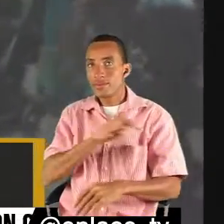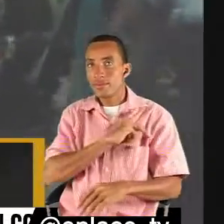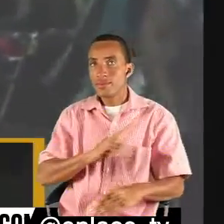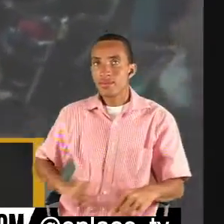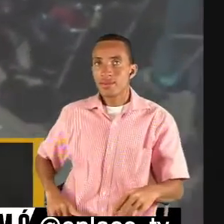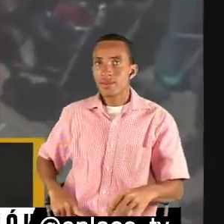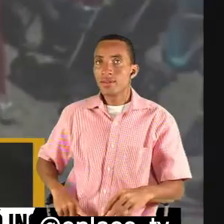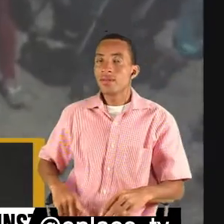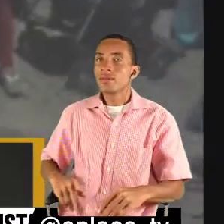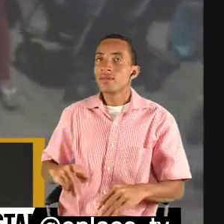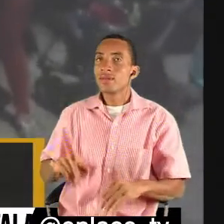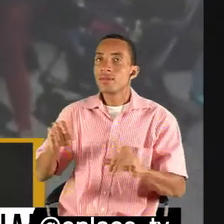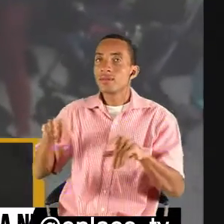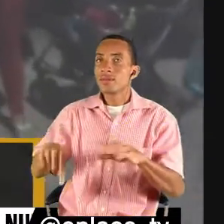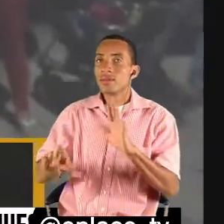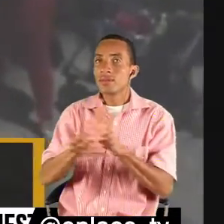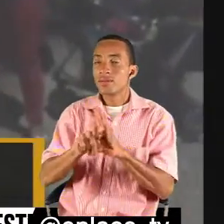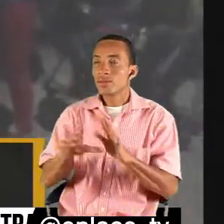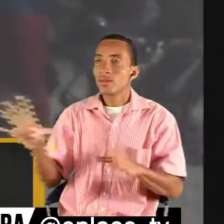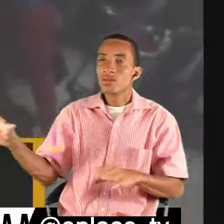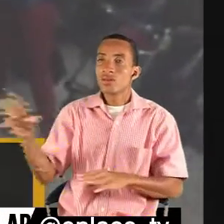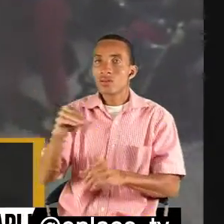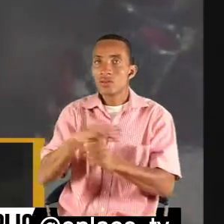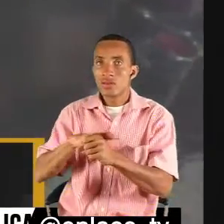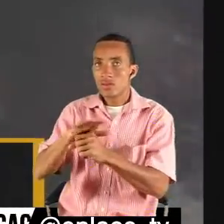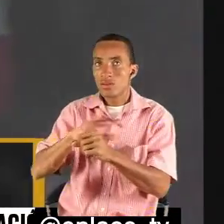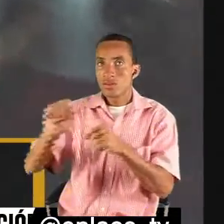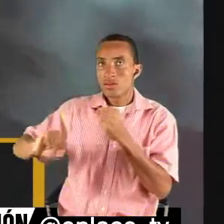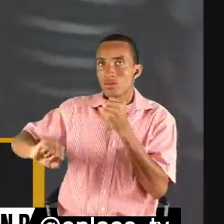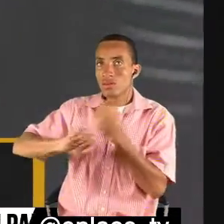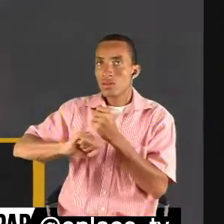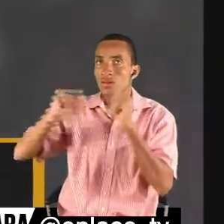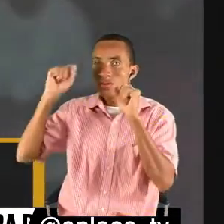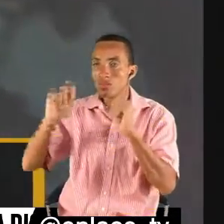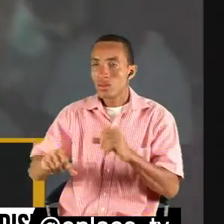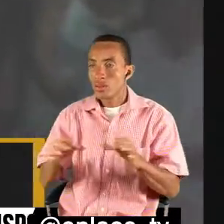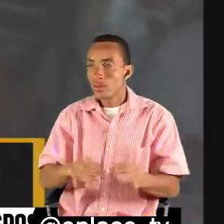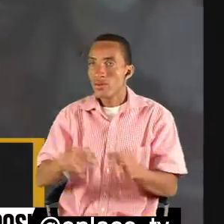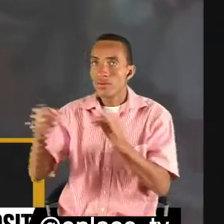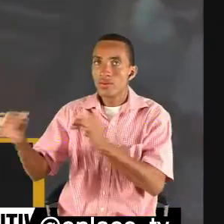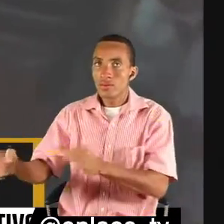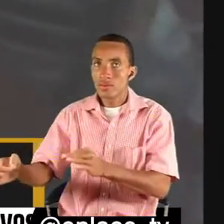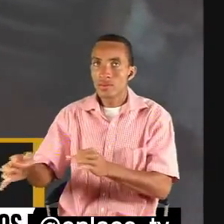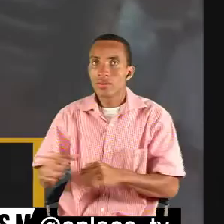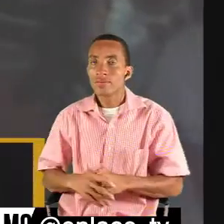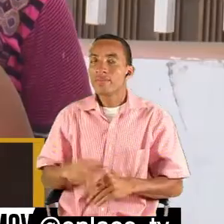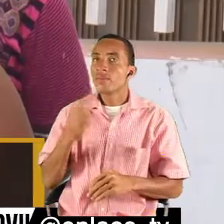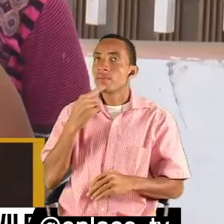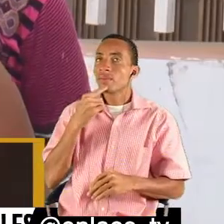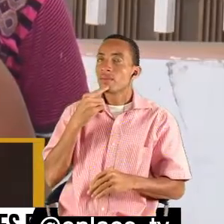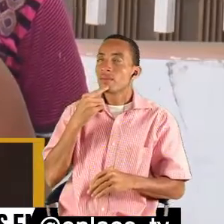la personería jurídica de nuestros barrios, que nos dé un apoyo para que se puedan aplazar las elecciones y no se nos